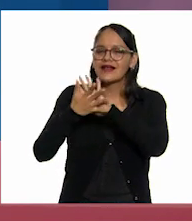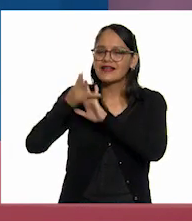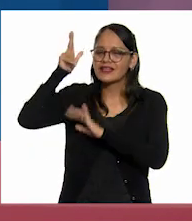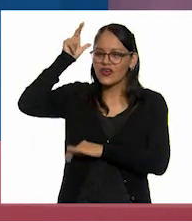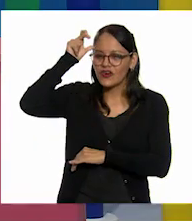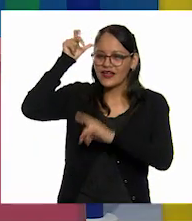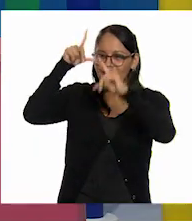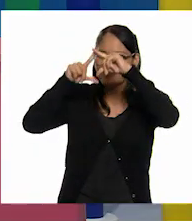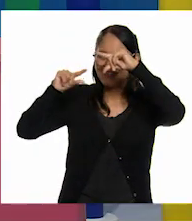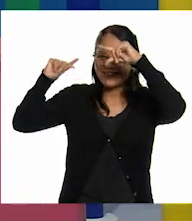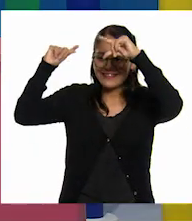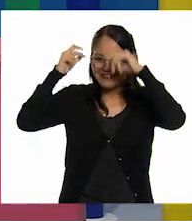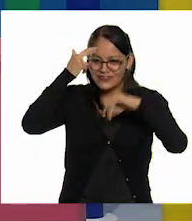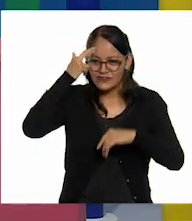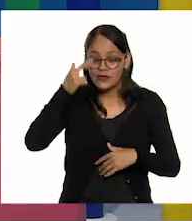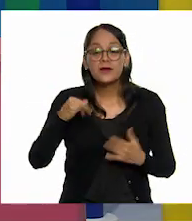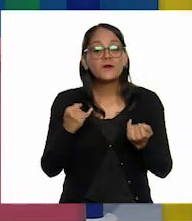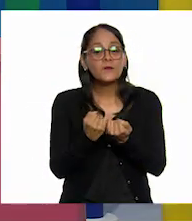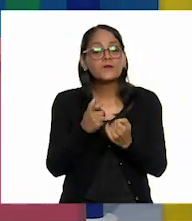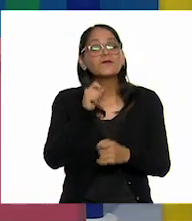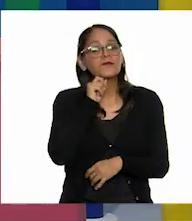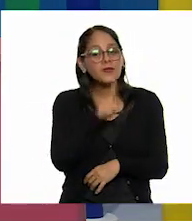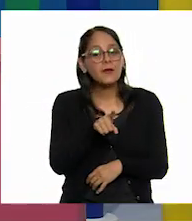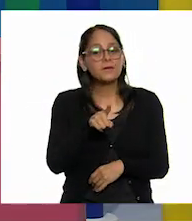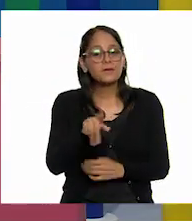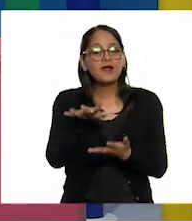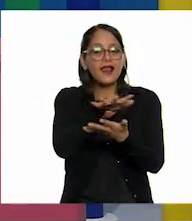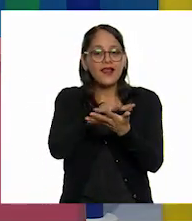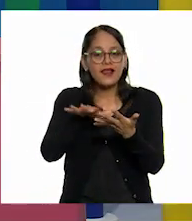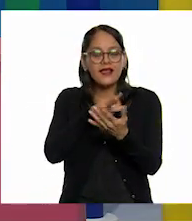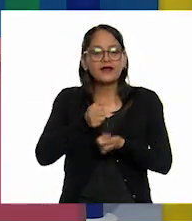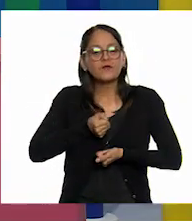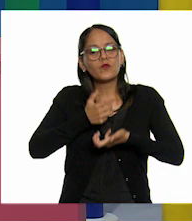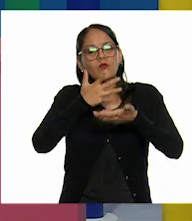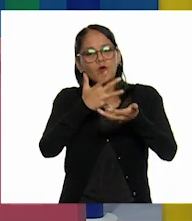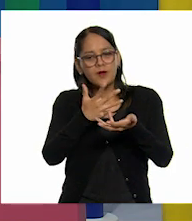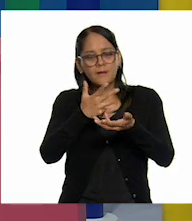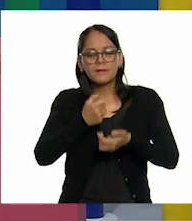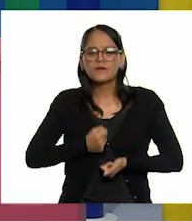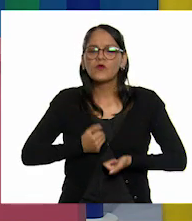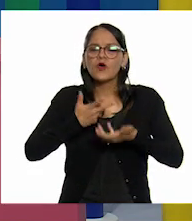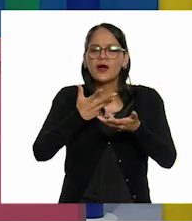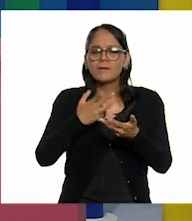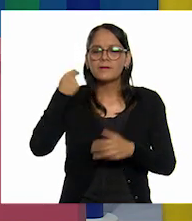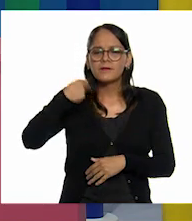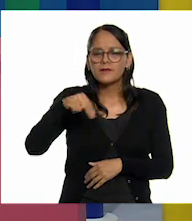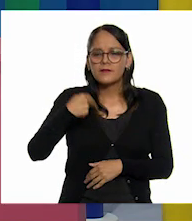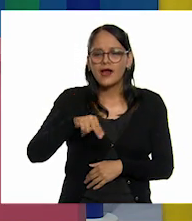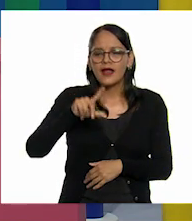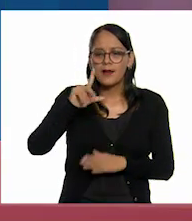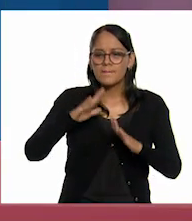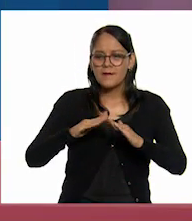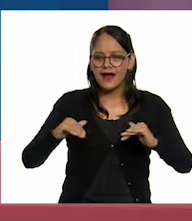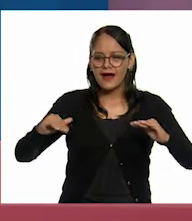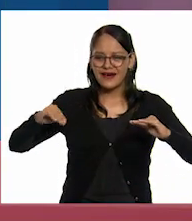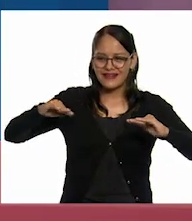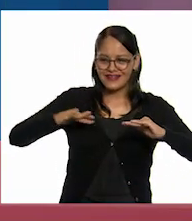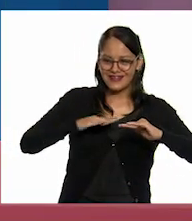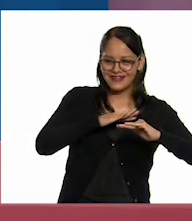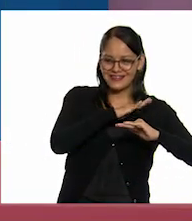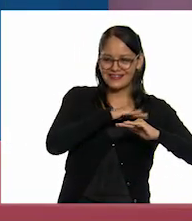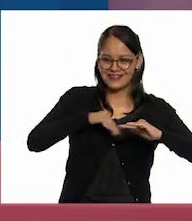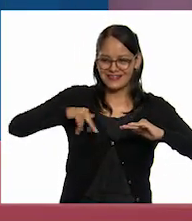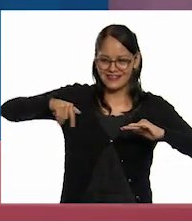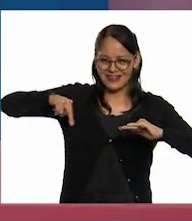Y también leímos muchos poemas y recité el poema La orilla del mar. Y hicimos un recital